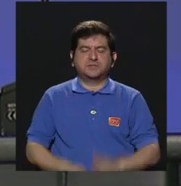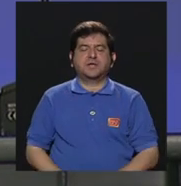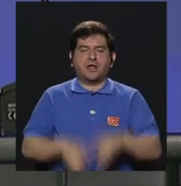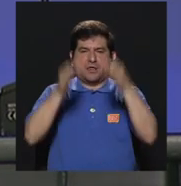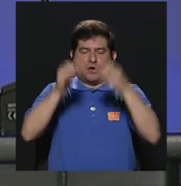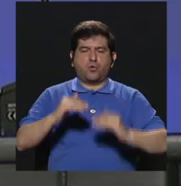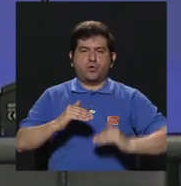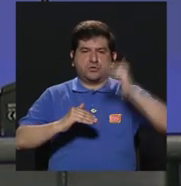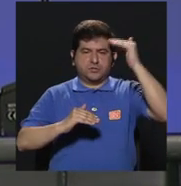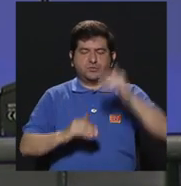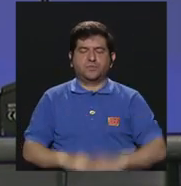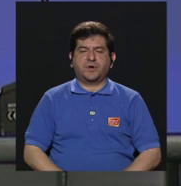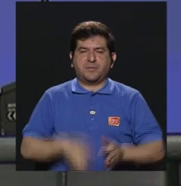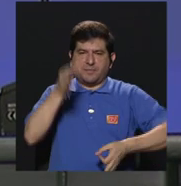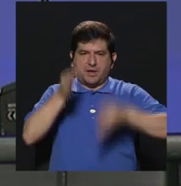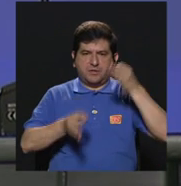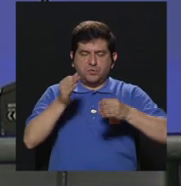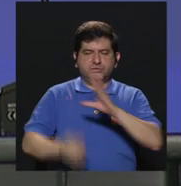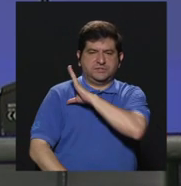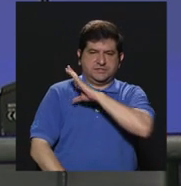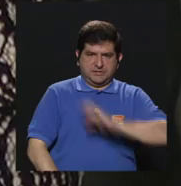Suprema de Justicia de El Salvador.